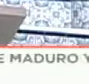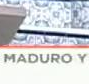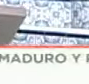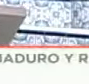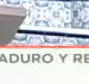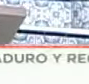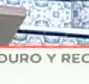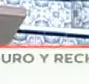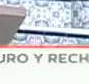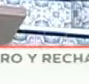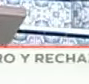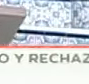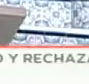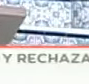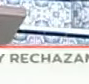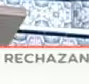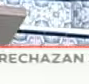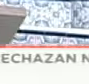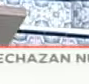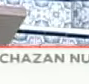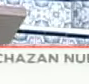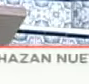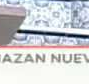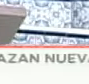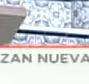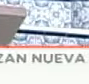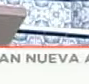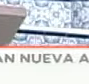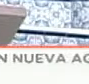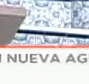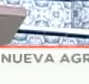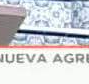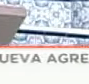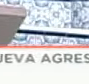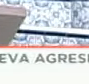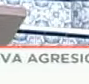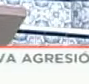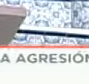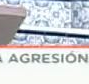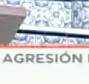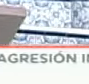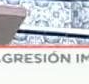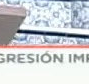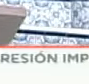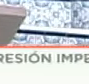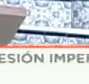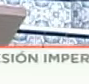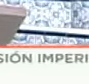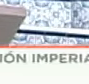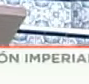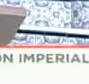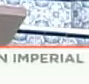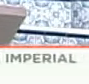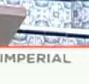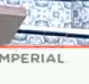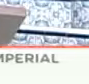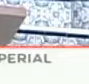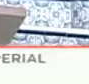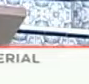directas del presidente Nicolás Maduro. Queremos informar que en las últimas 24 horas han sido